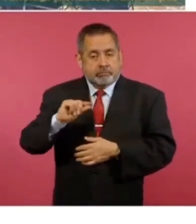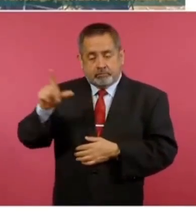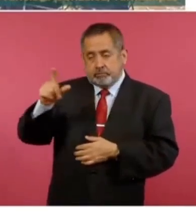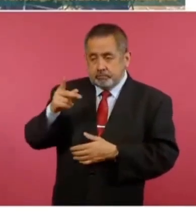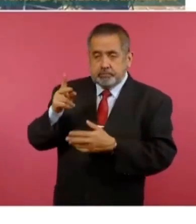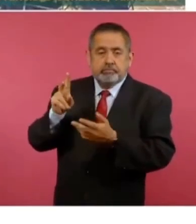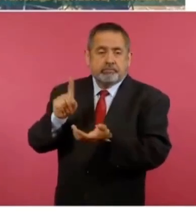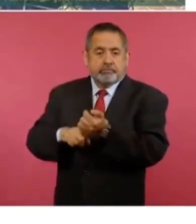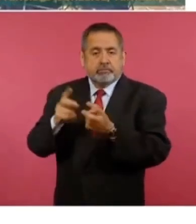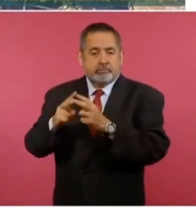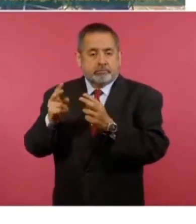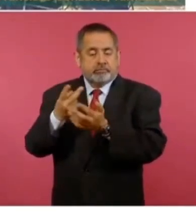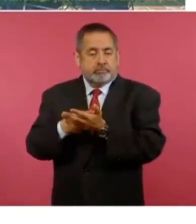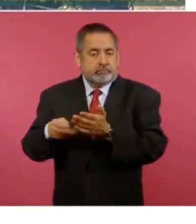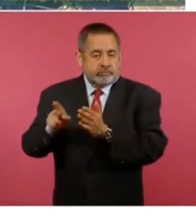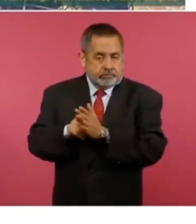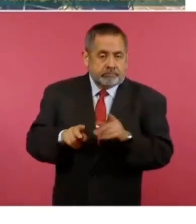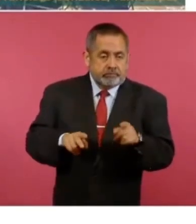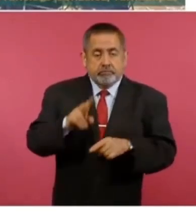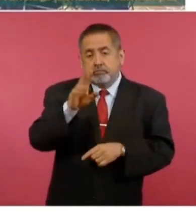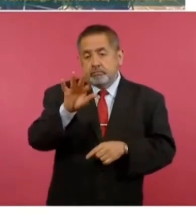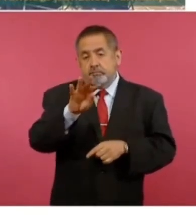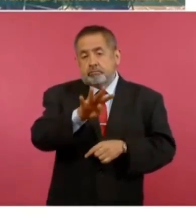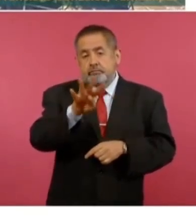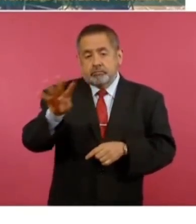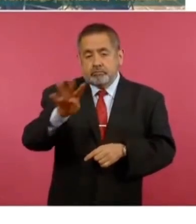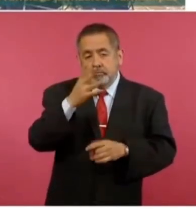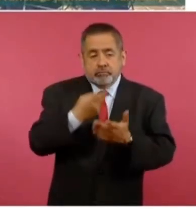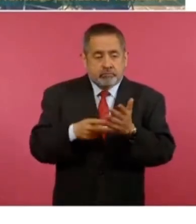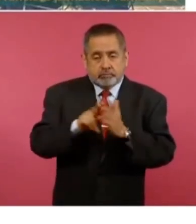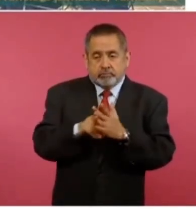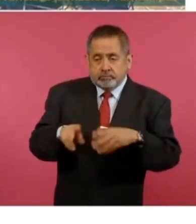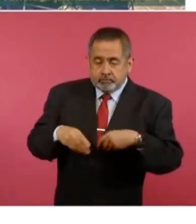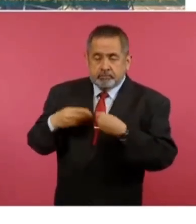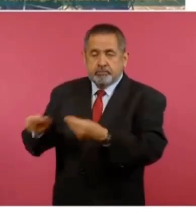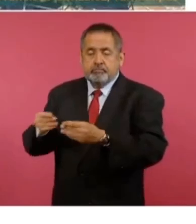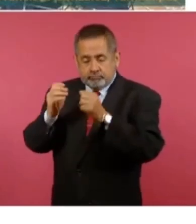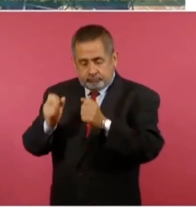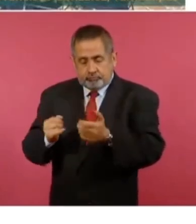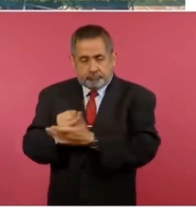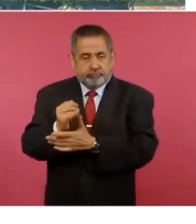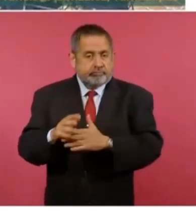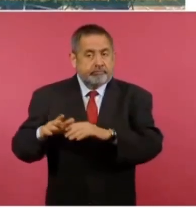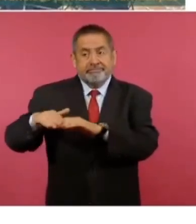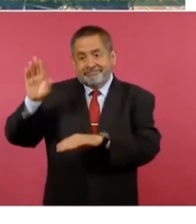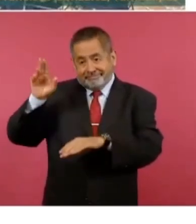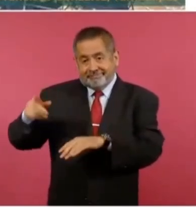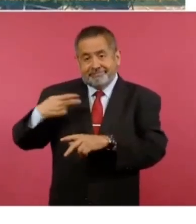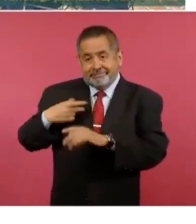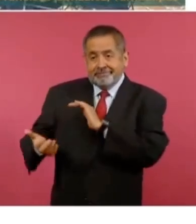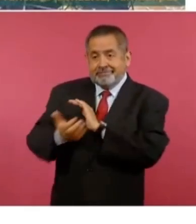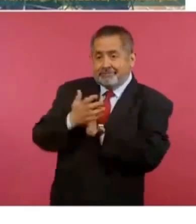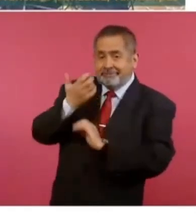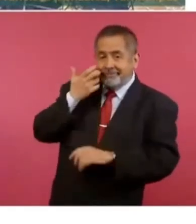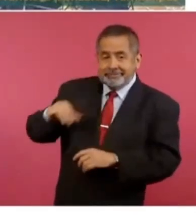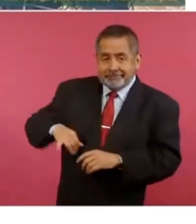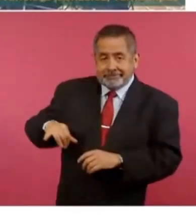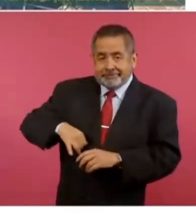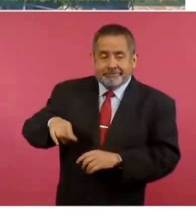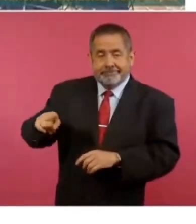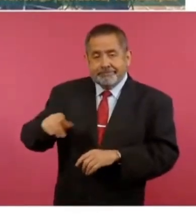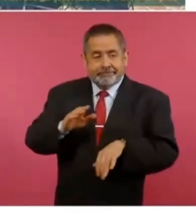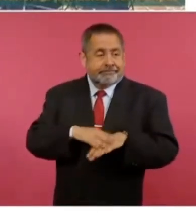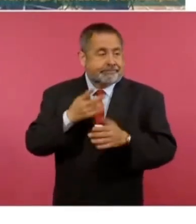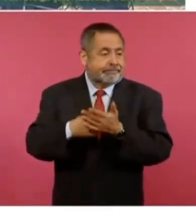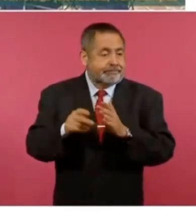en Tamaulipas de 44 plazas ofertadas. Ahí tenemos un número superior de los que están interesados que